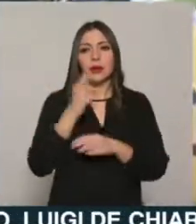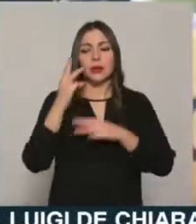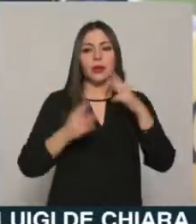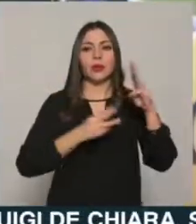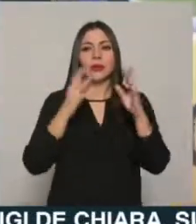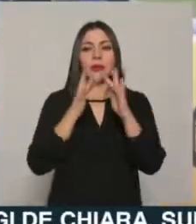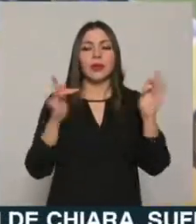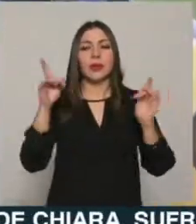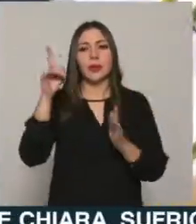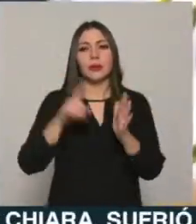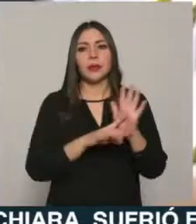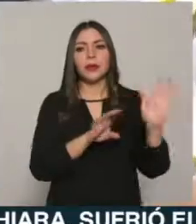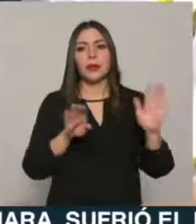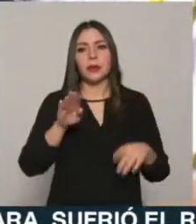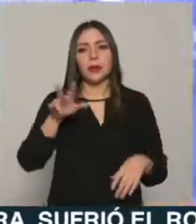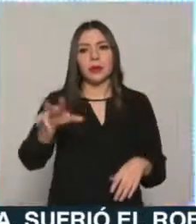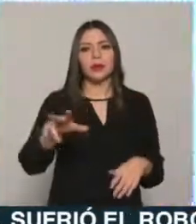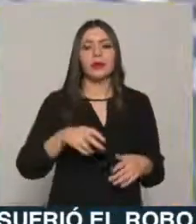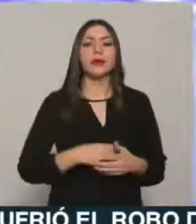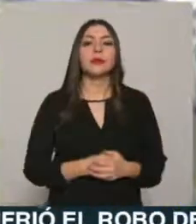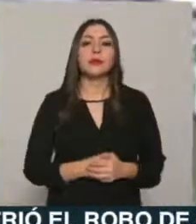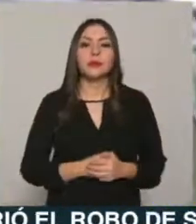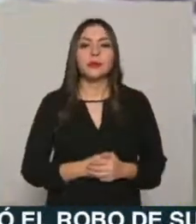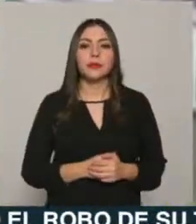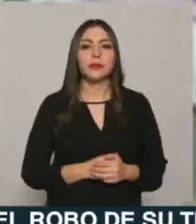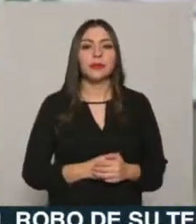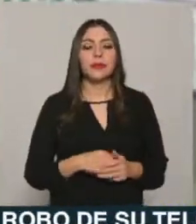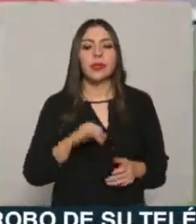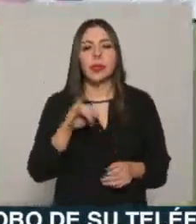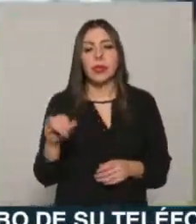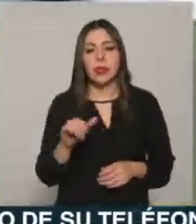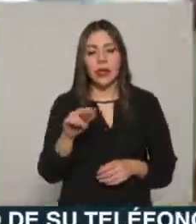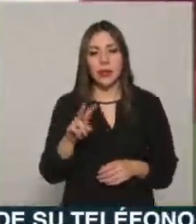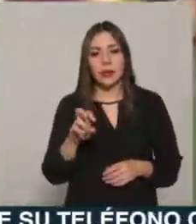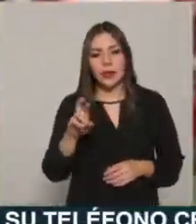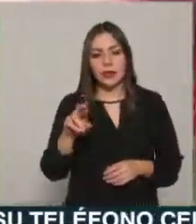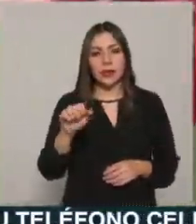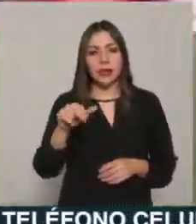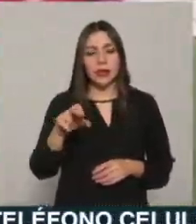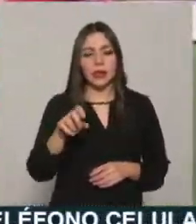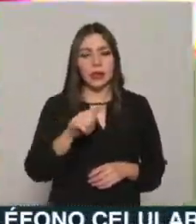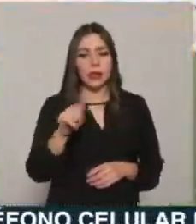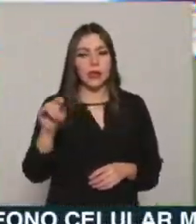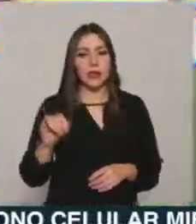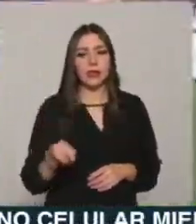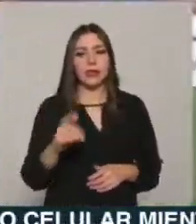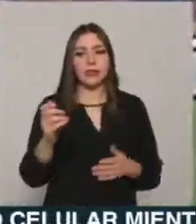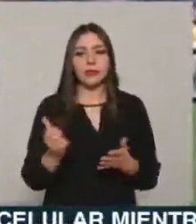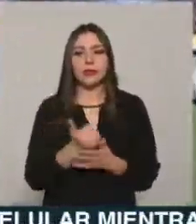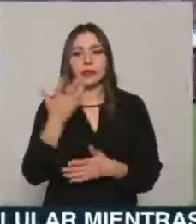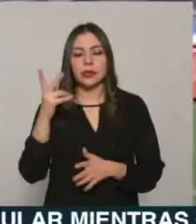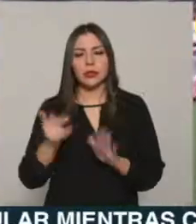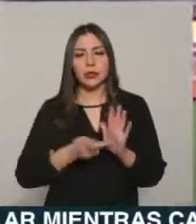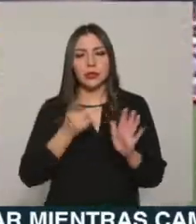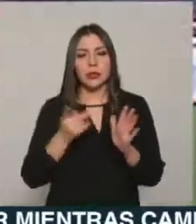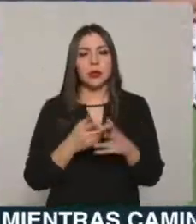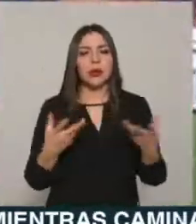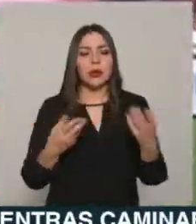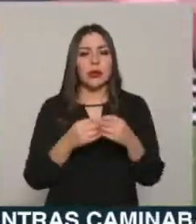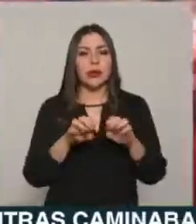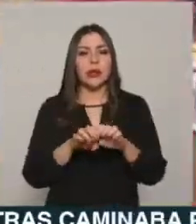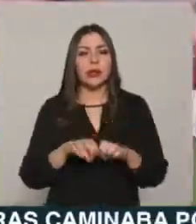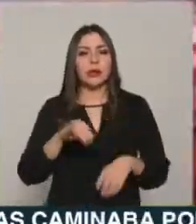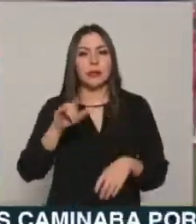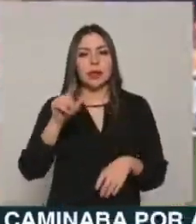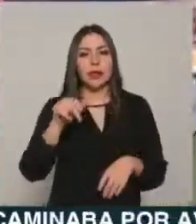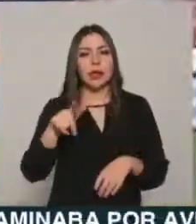Francia 1998. Javier Zanetti ganó 5 títulos de Serie A con el Inter de Milán y es el